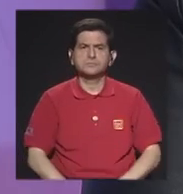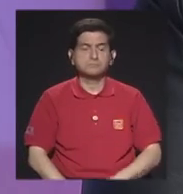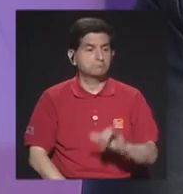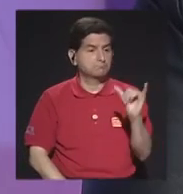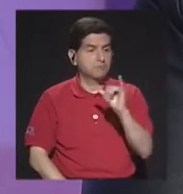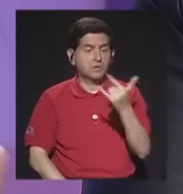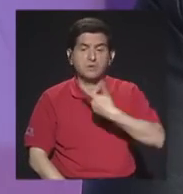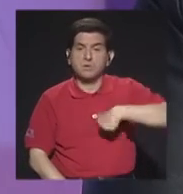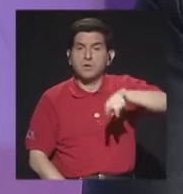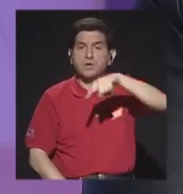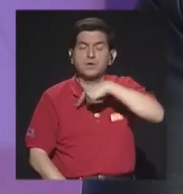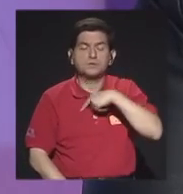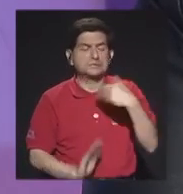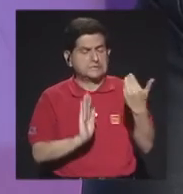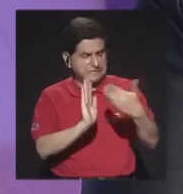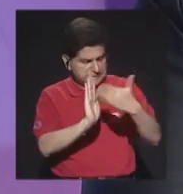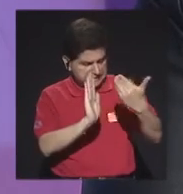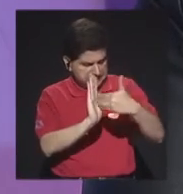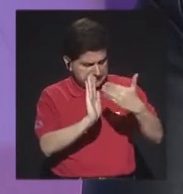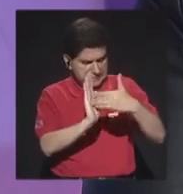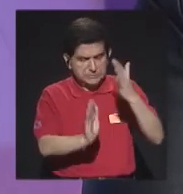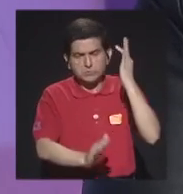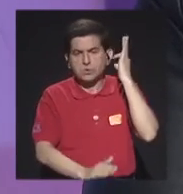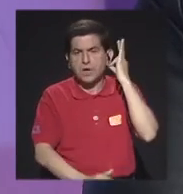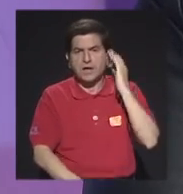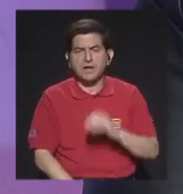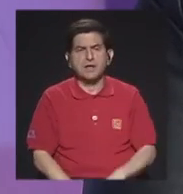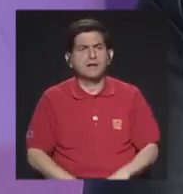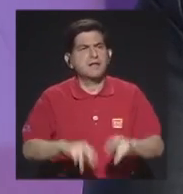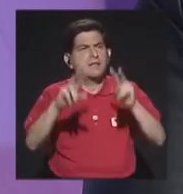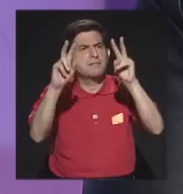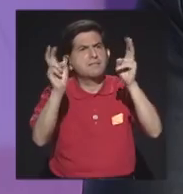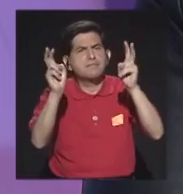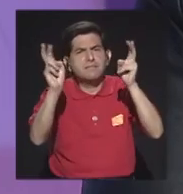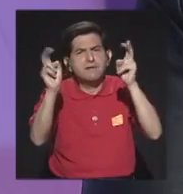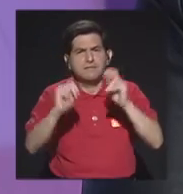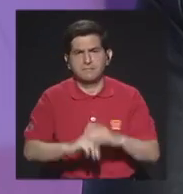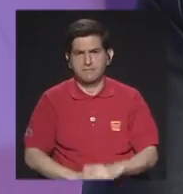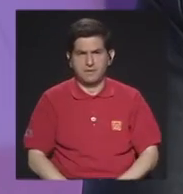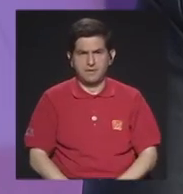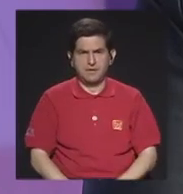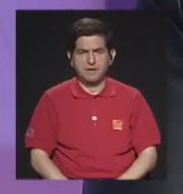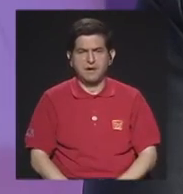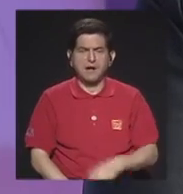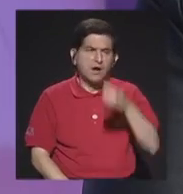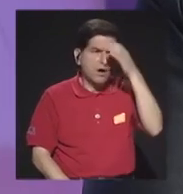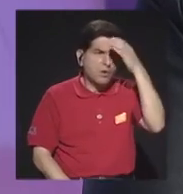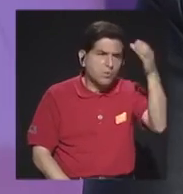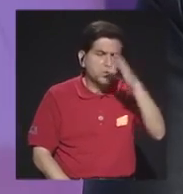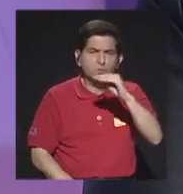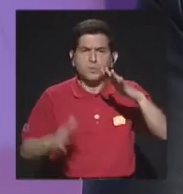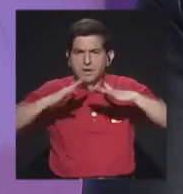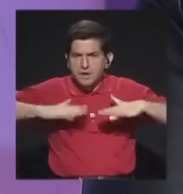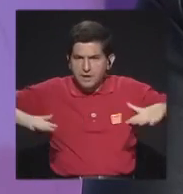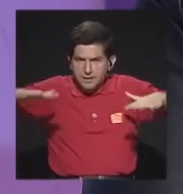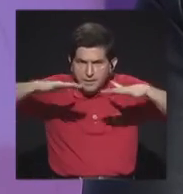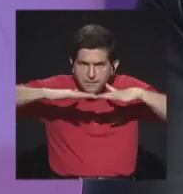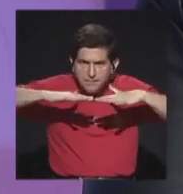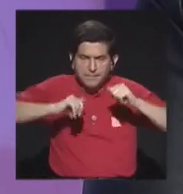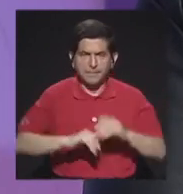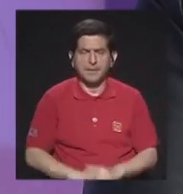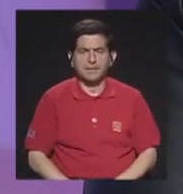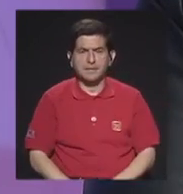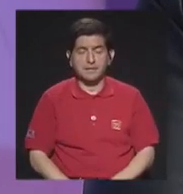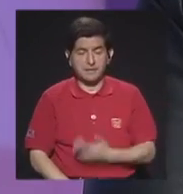también lo estamos sufriendo las mujeres. El tema, por ejemplo, de la cultura y el ambiente, donde